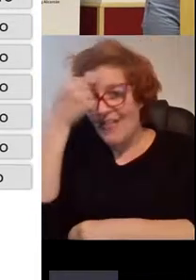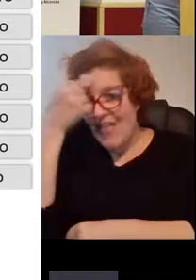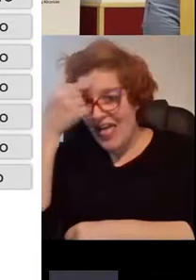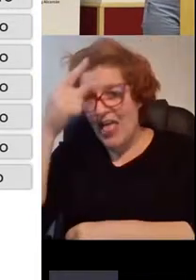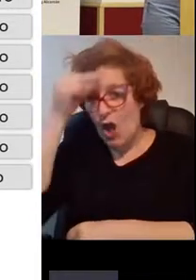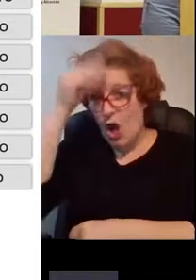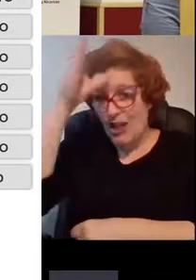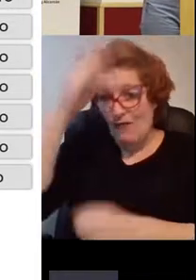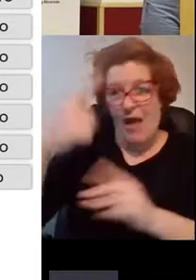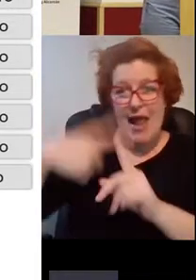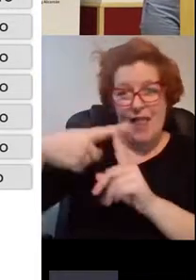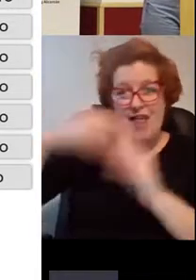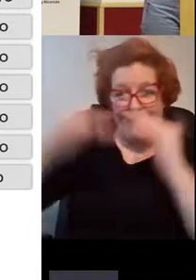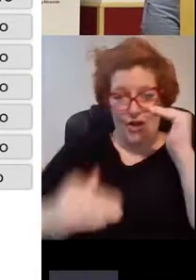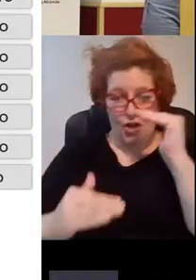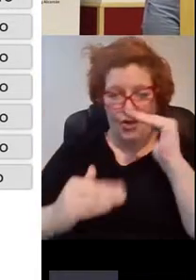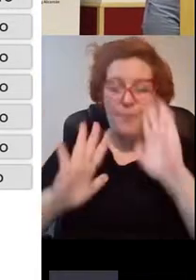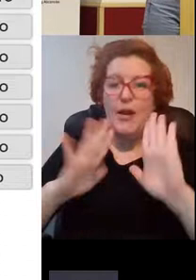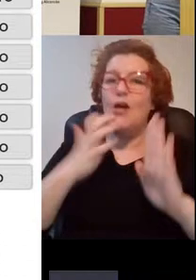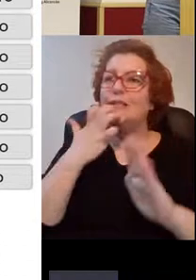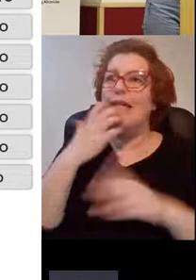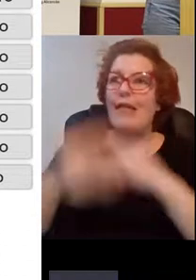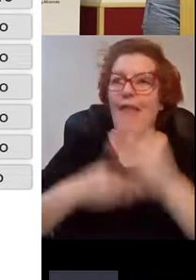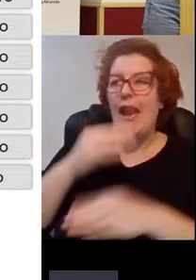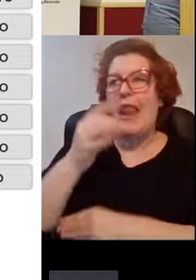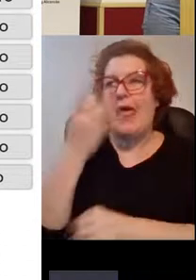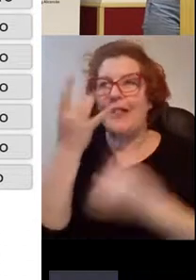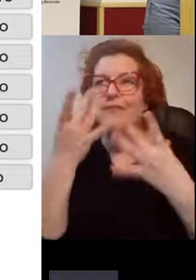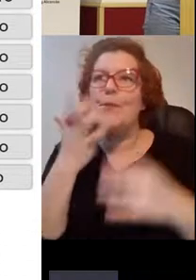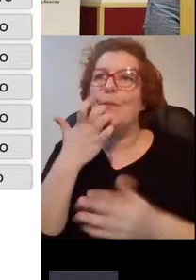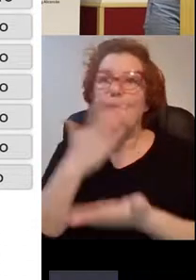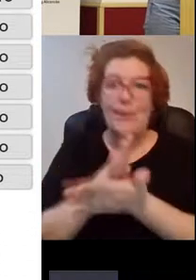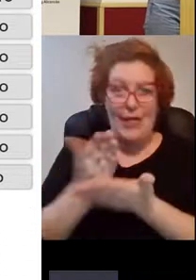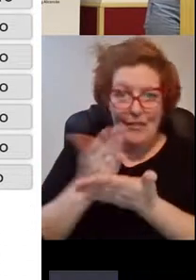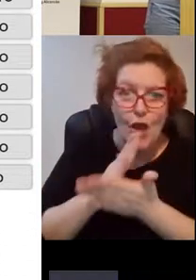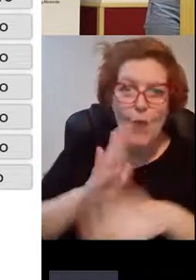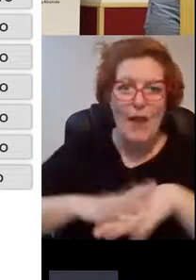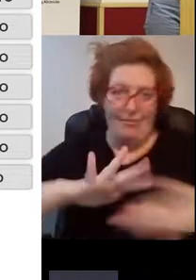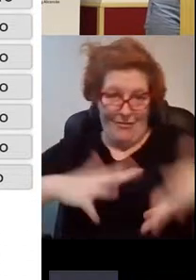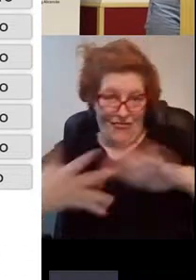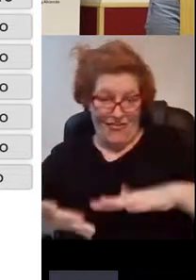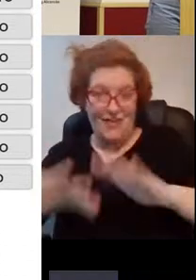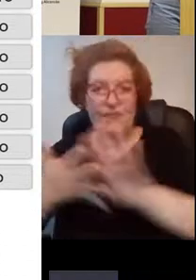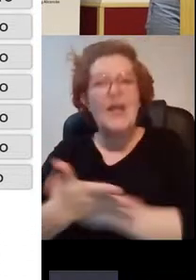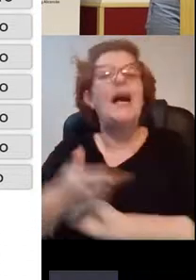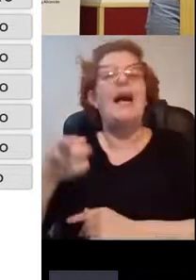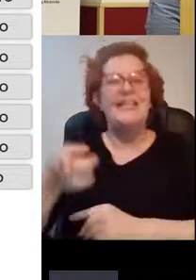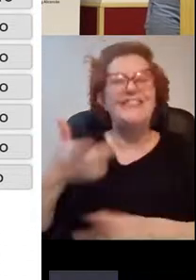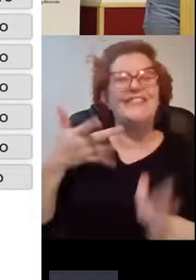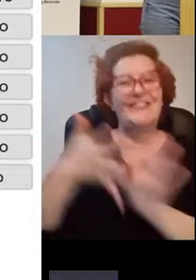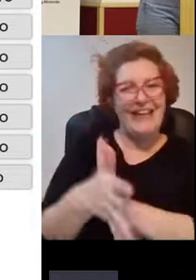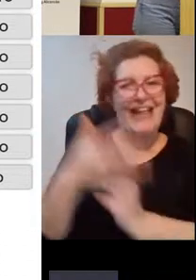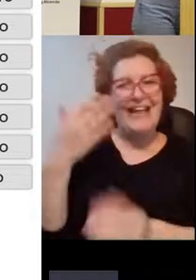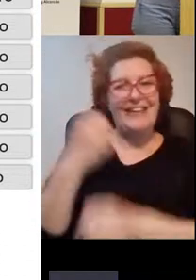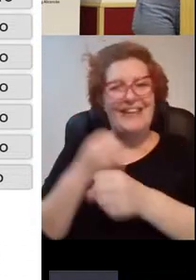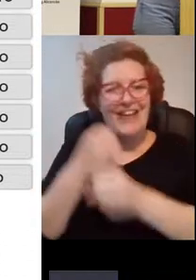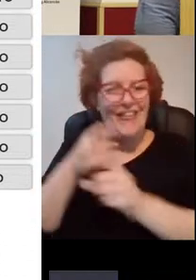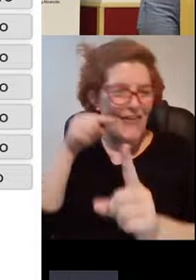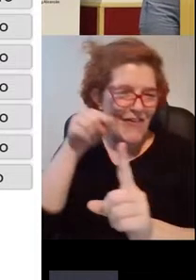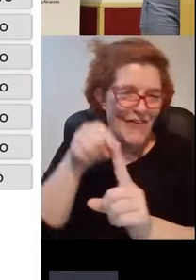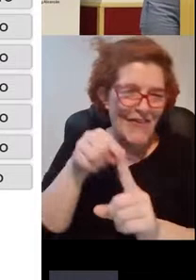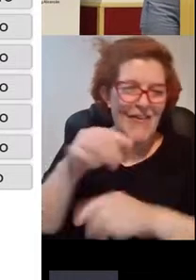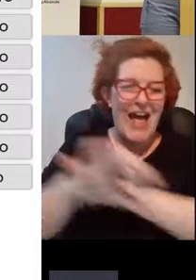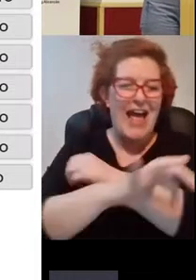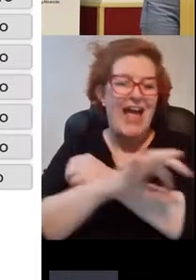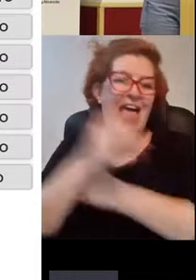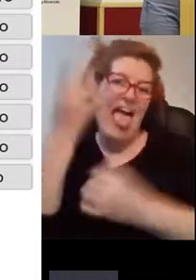inferior. Pero cuando realizan actividades de mediación, de traducción, entonces estamos trabajando habilidades